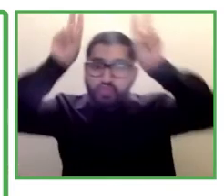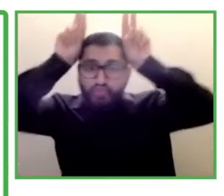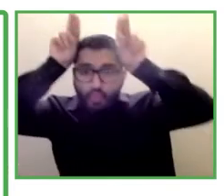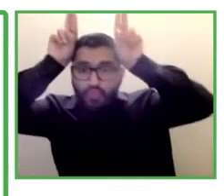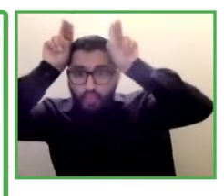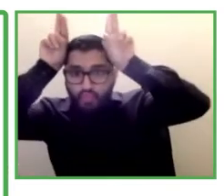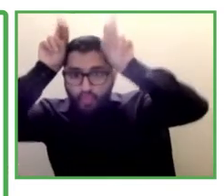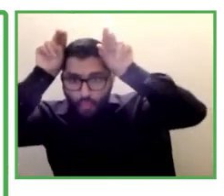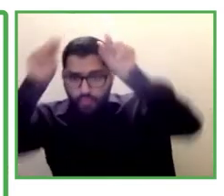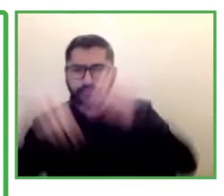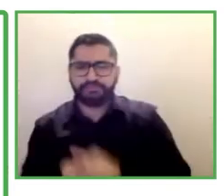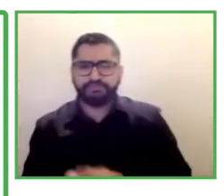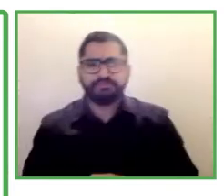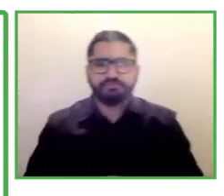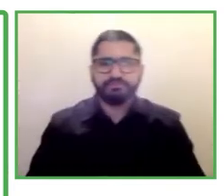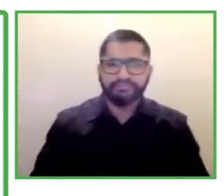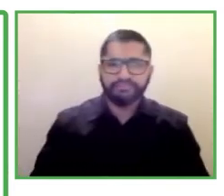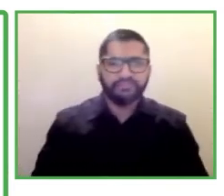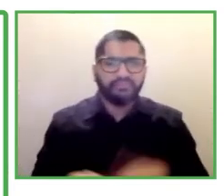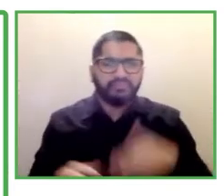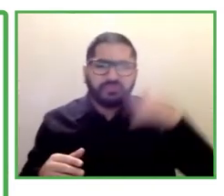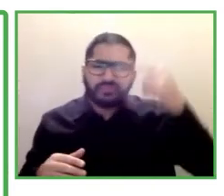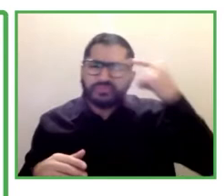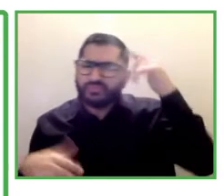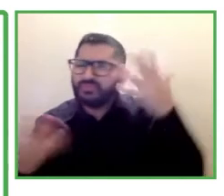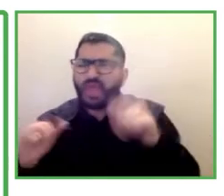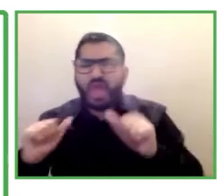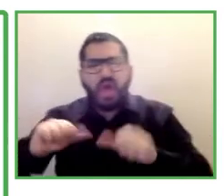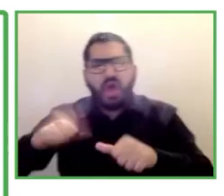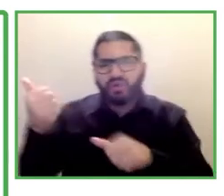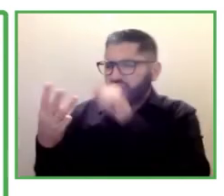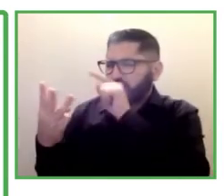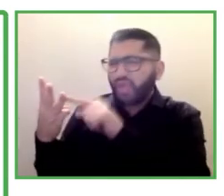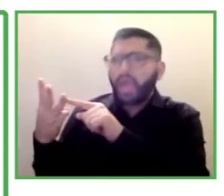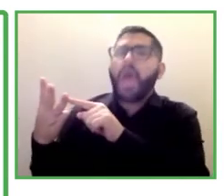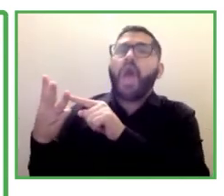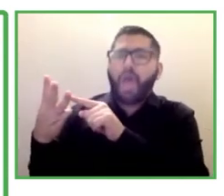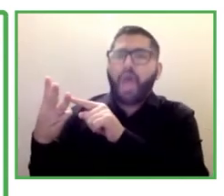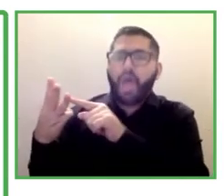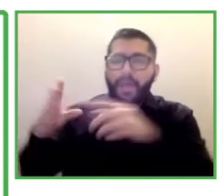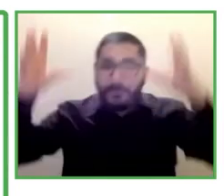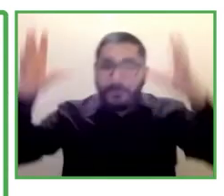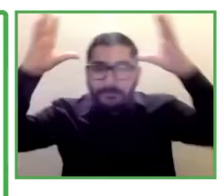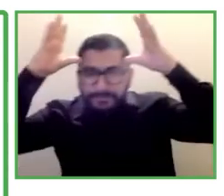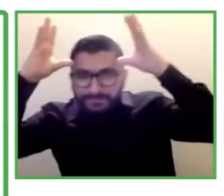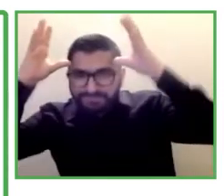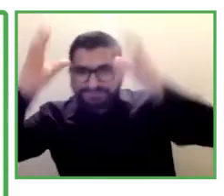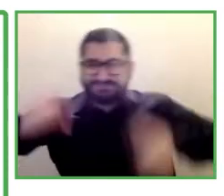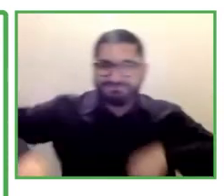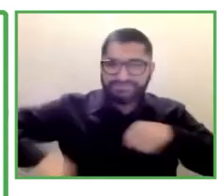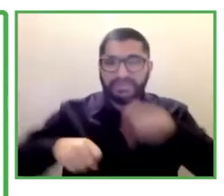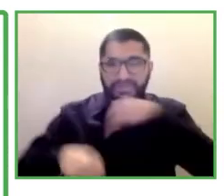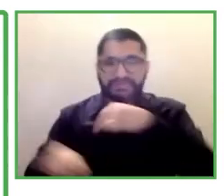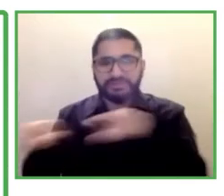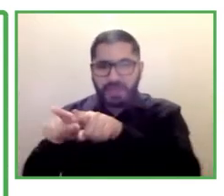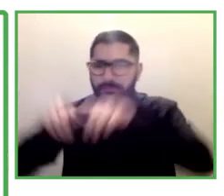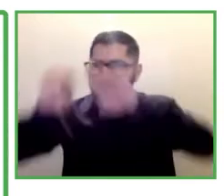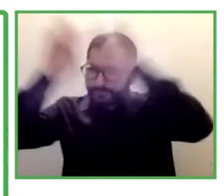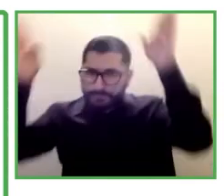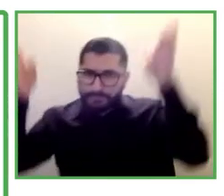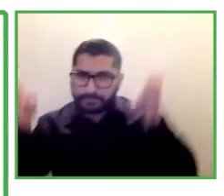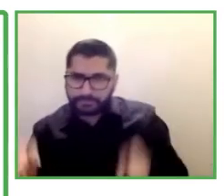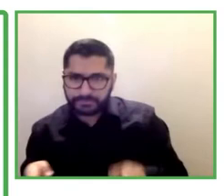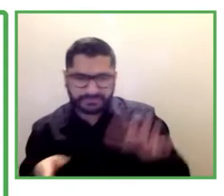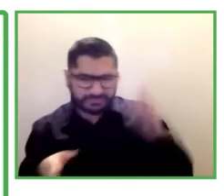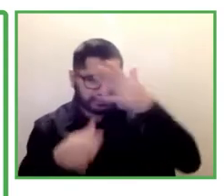no sé cómo se llama este animal, un venado, pero este está entrando en una cueva y luego de